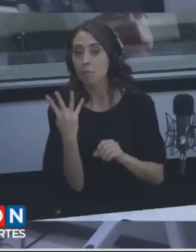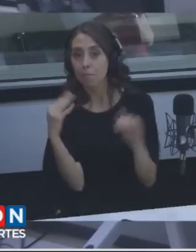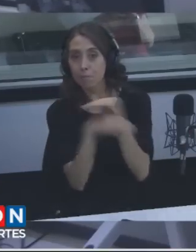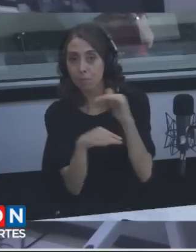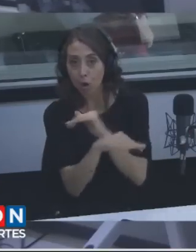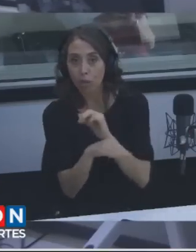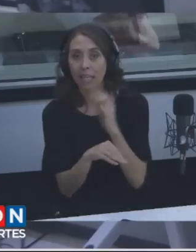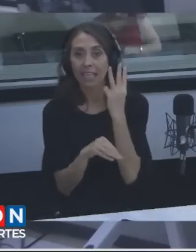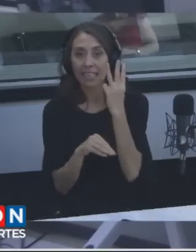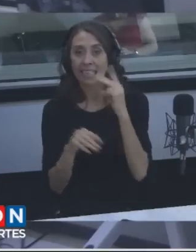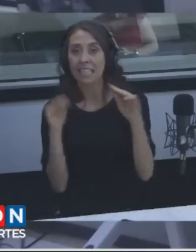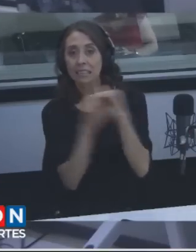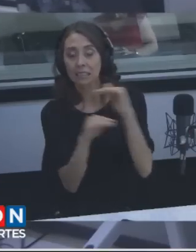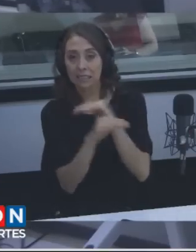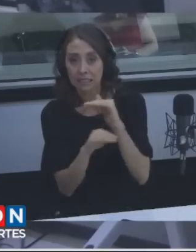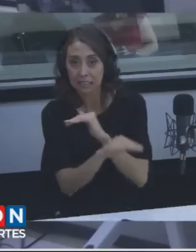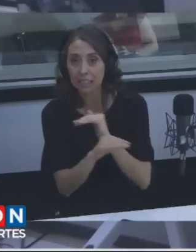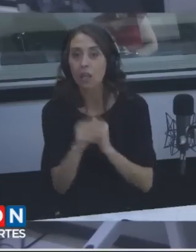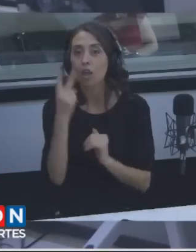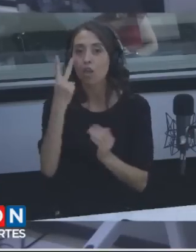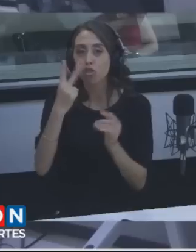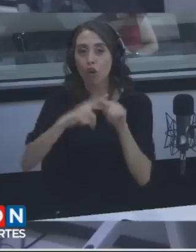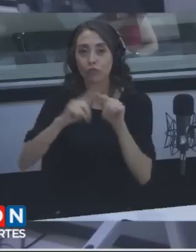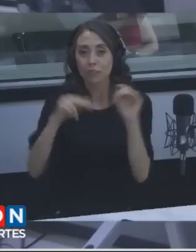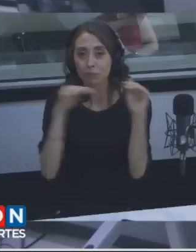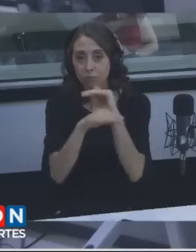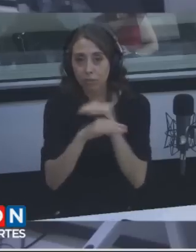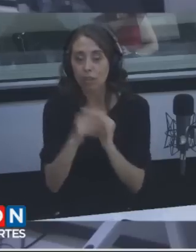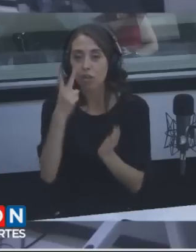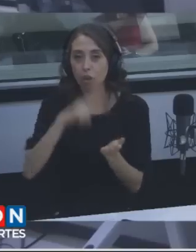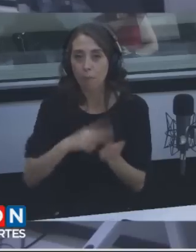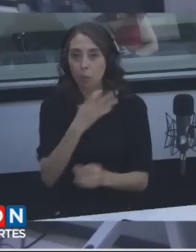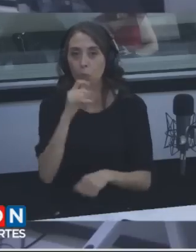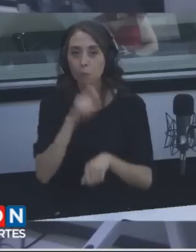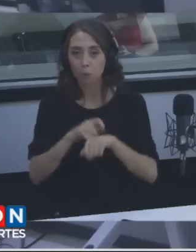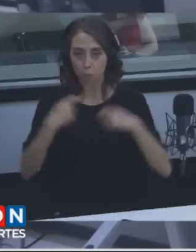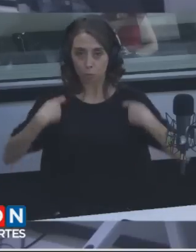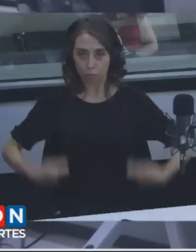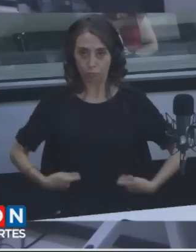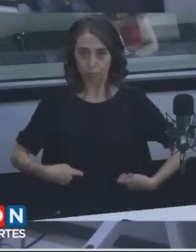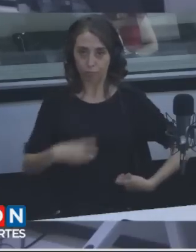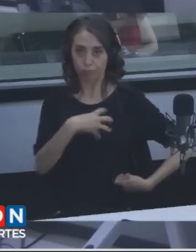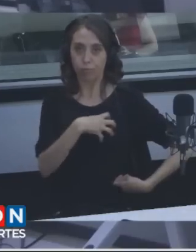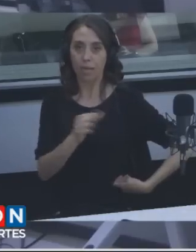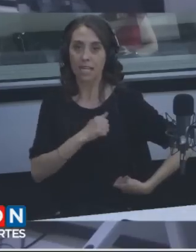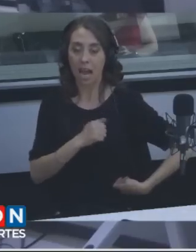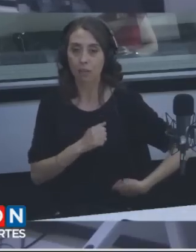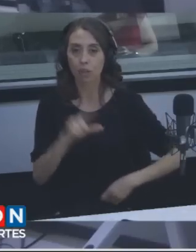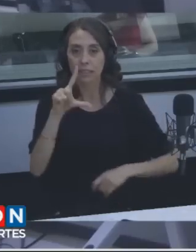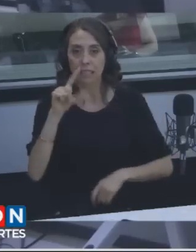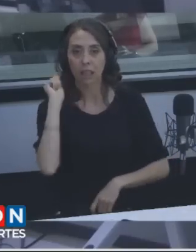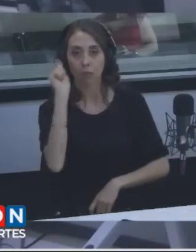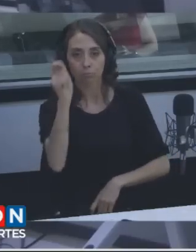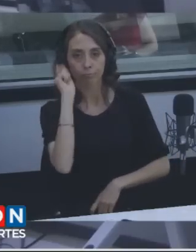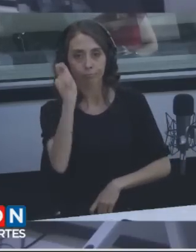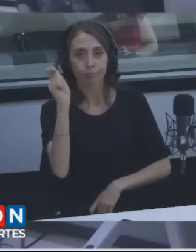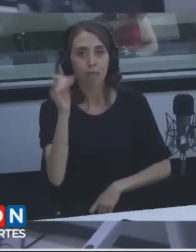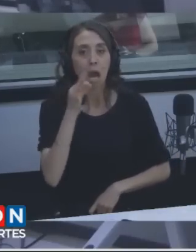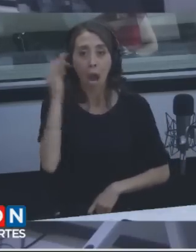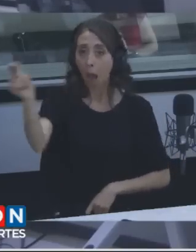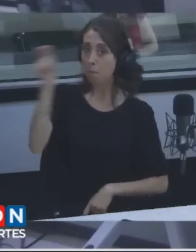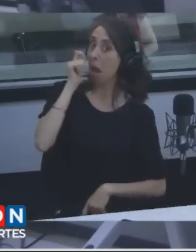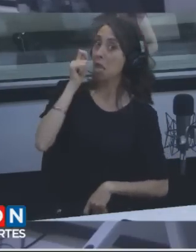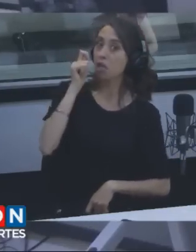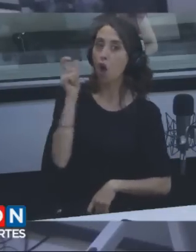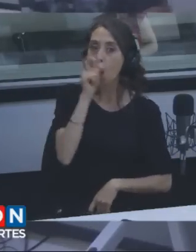tres dobletes, 2.413 minutos vestido con la Católica y ha recibido 7 cartulinas amarillas, ninguna roja,